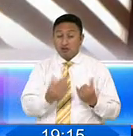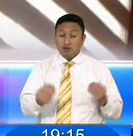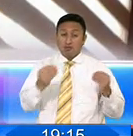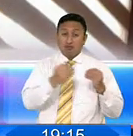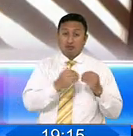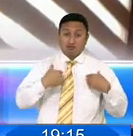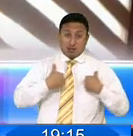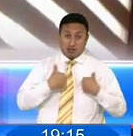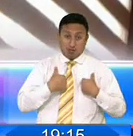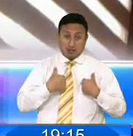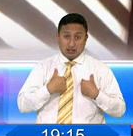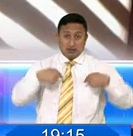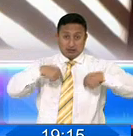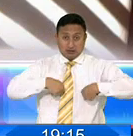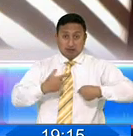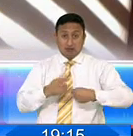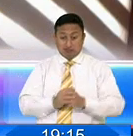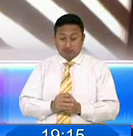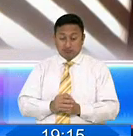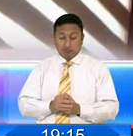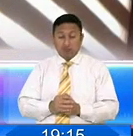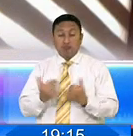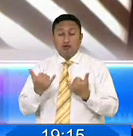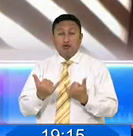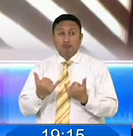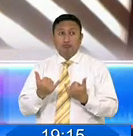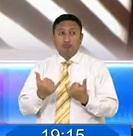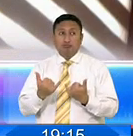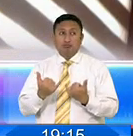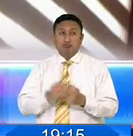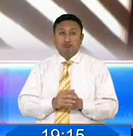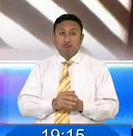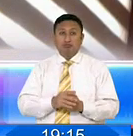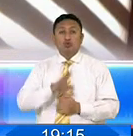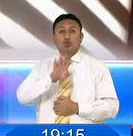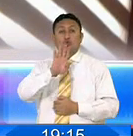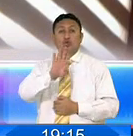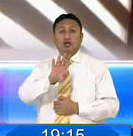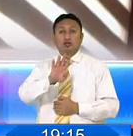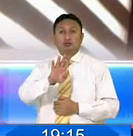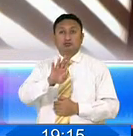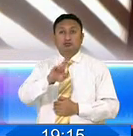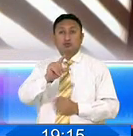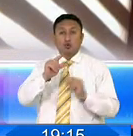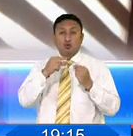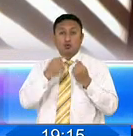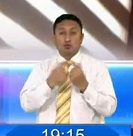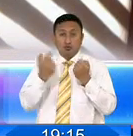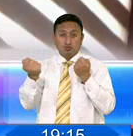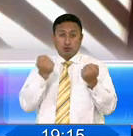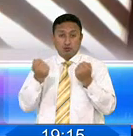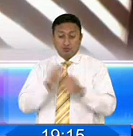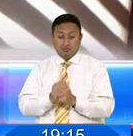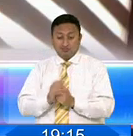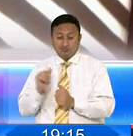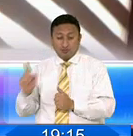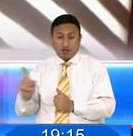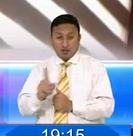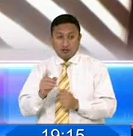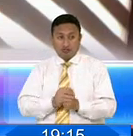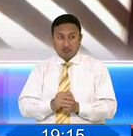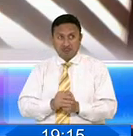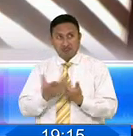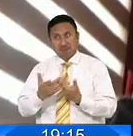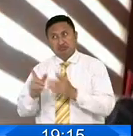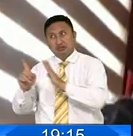animales parece ensayo este caso estamos hablando de unas cuatro concentraciones más el grupo control y cada grupo tiene alrededor entre 6 y 10